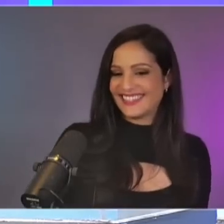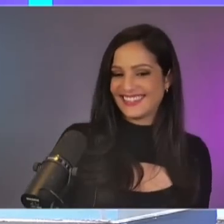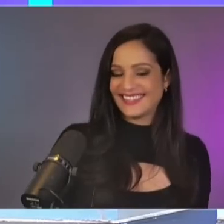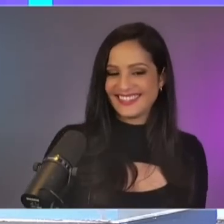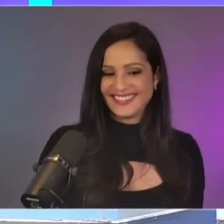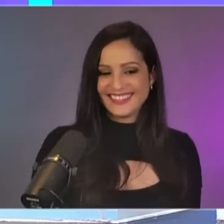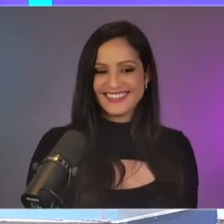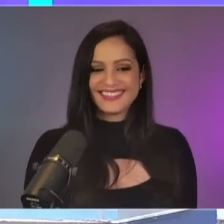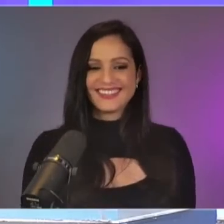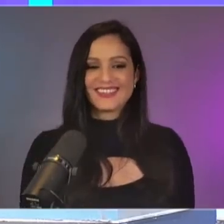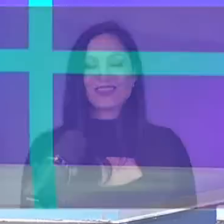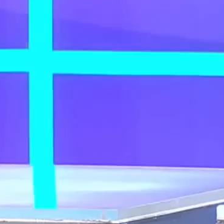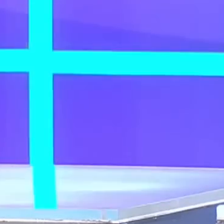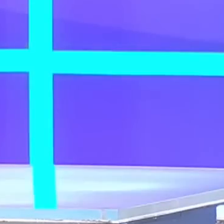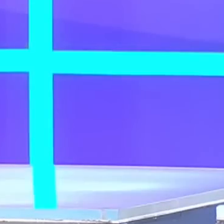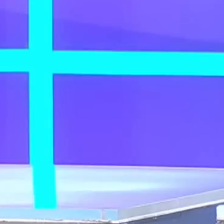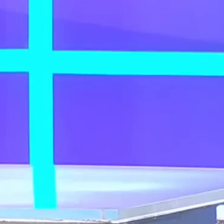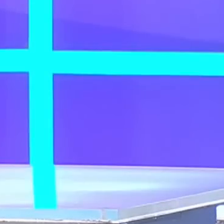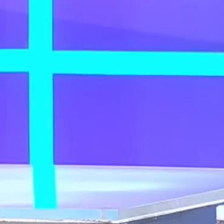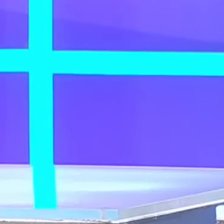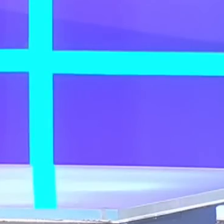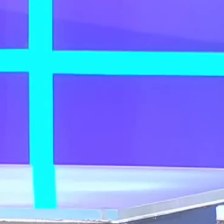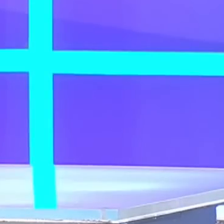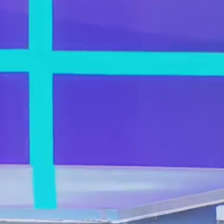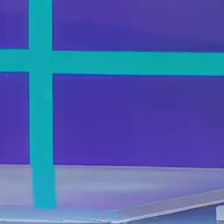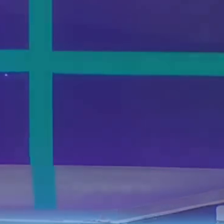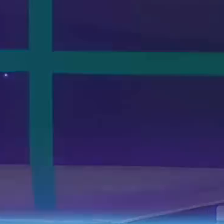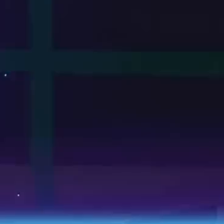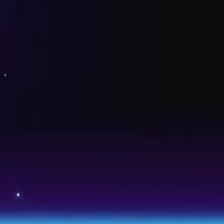Buenas noches Gracias hasta mañana gracias Diana